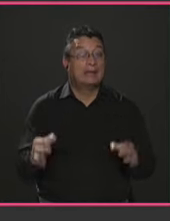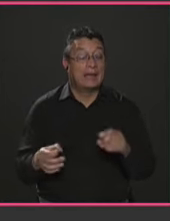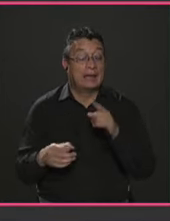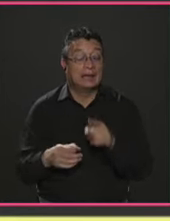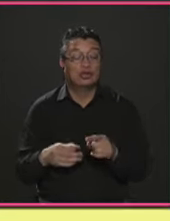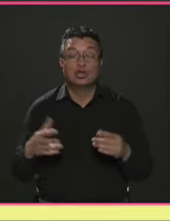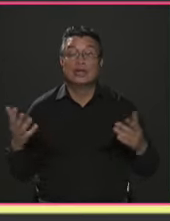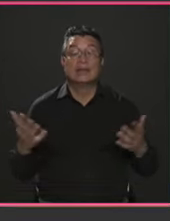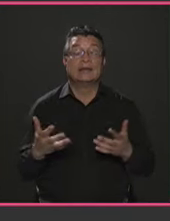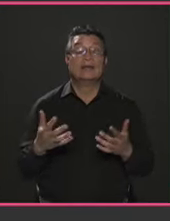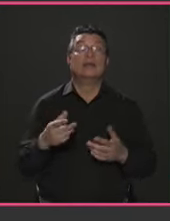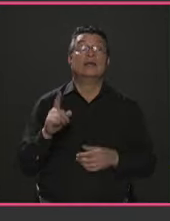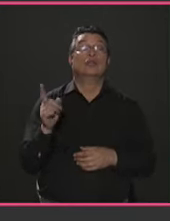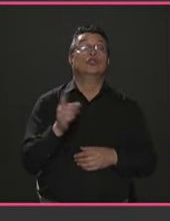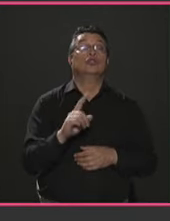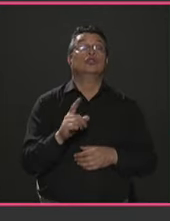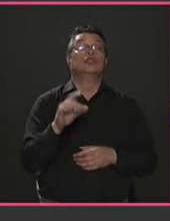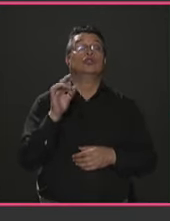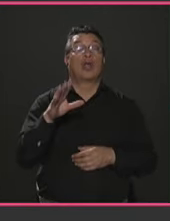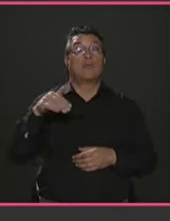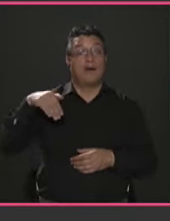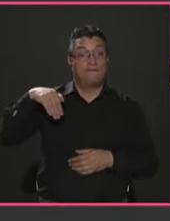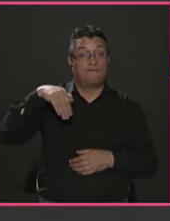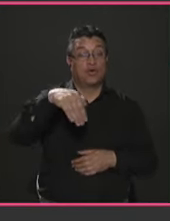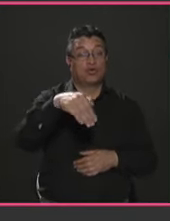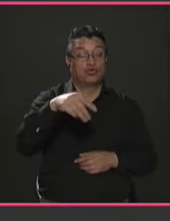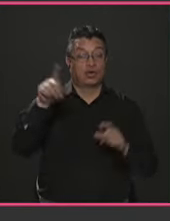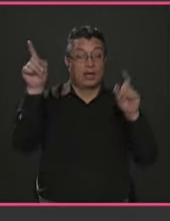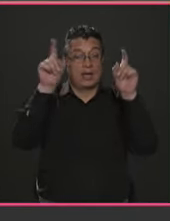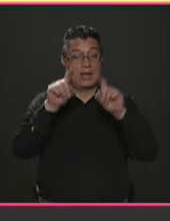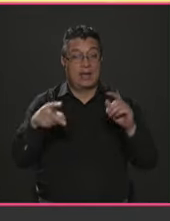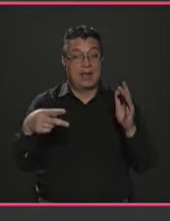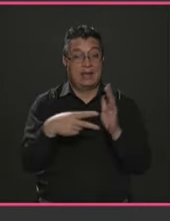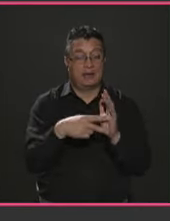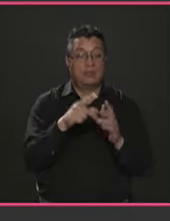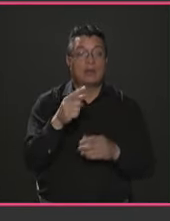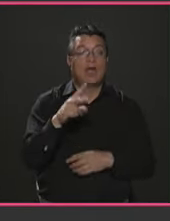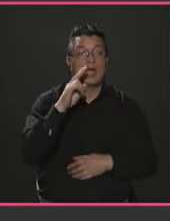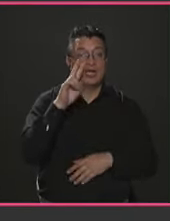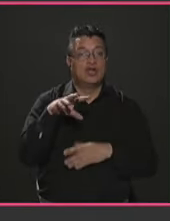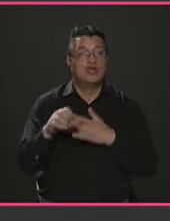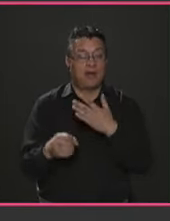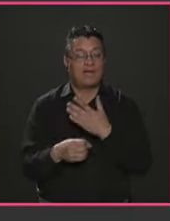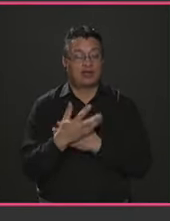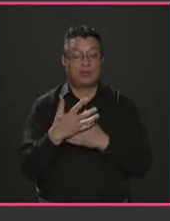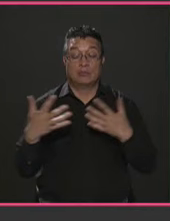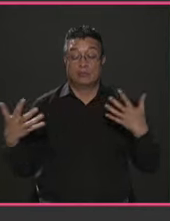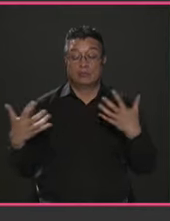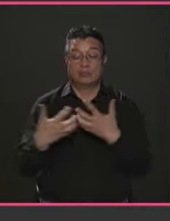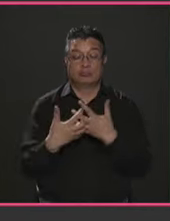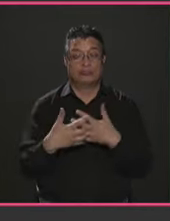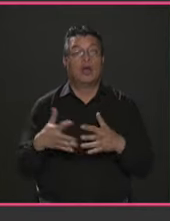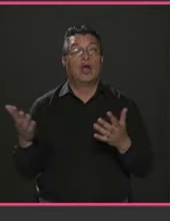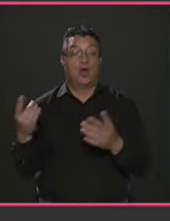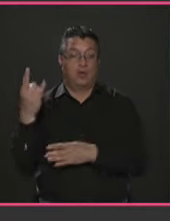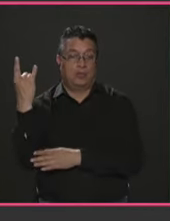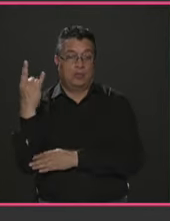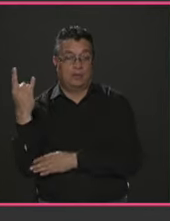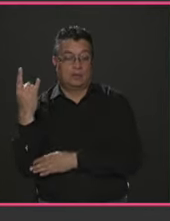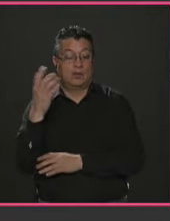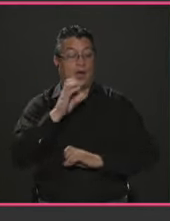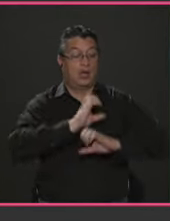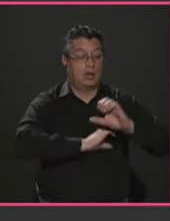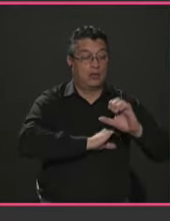no es tanto que fuese un bus eléctrico sino que era un proyecto de innovación que juntó a la academia